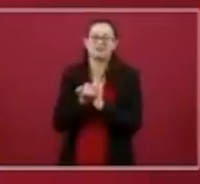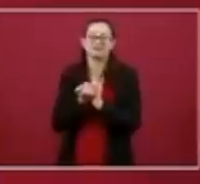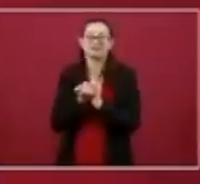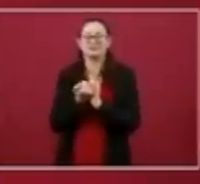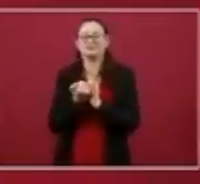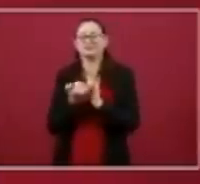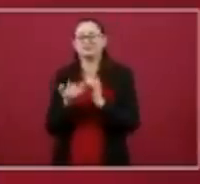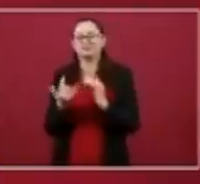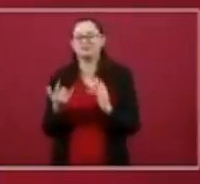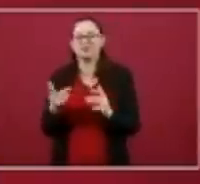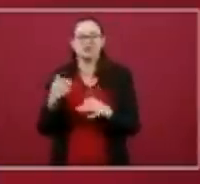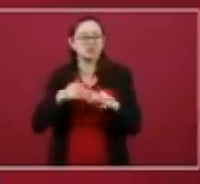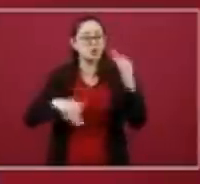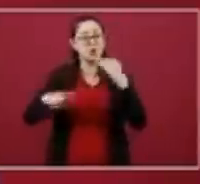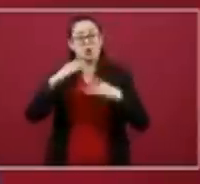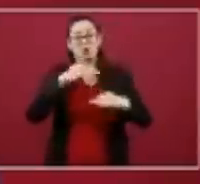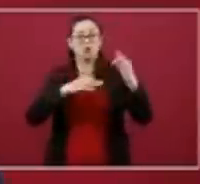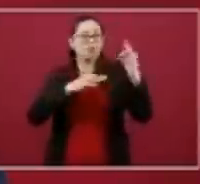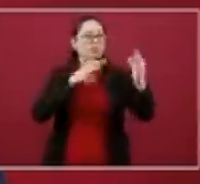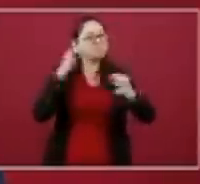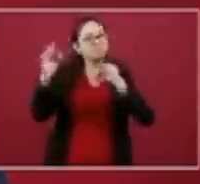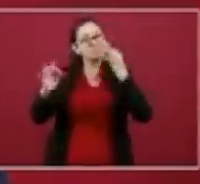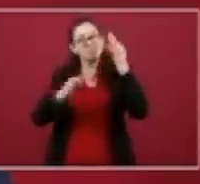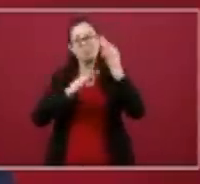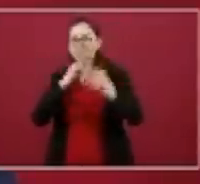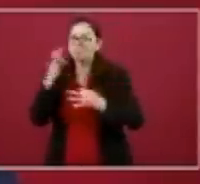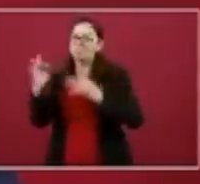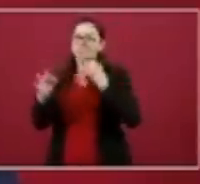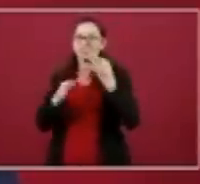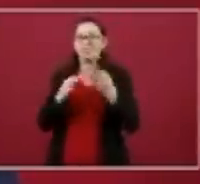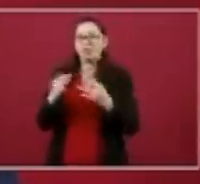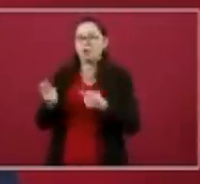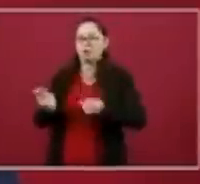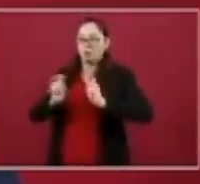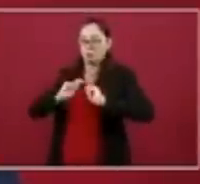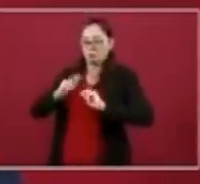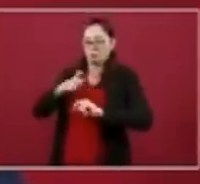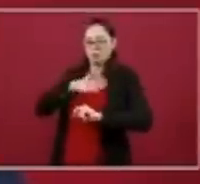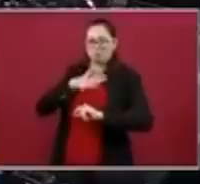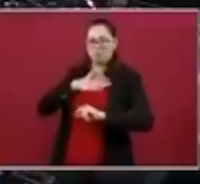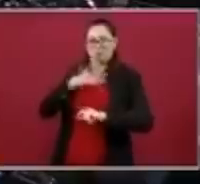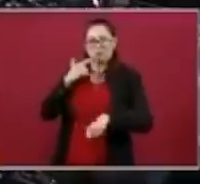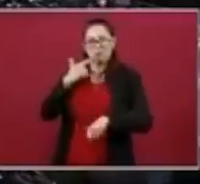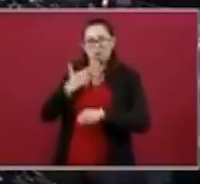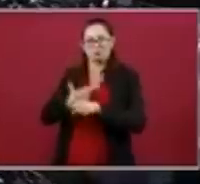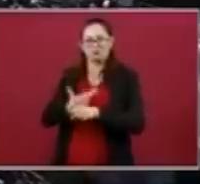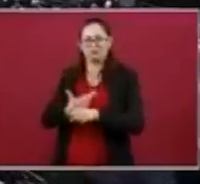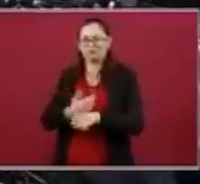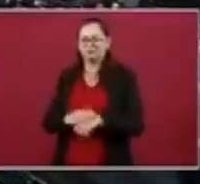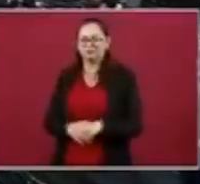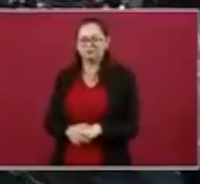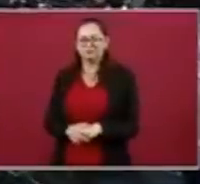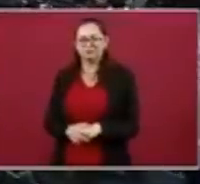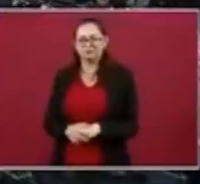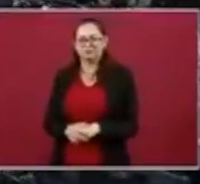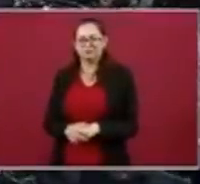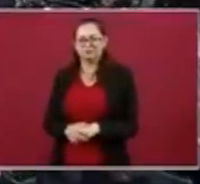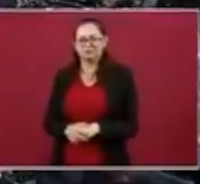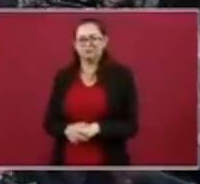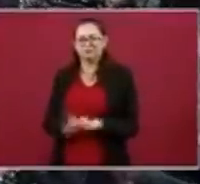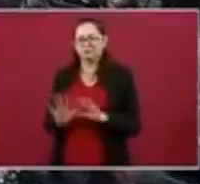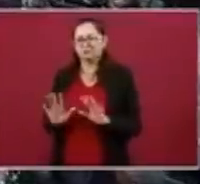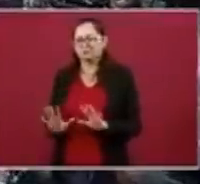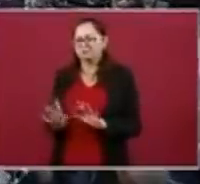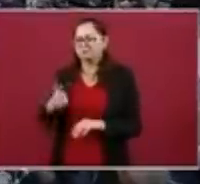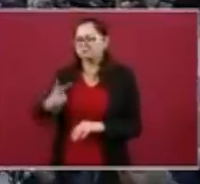todo esto es muy mediático, de que era un asunto nuestro. Nosotros hemos actuado